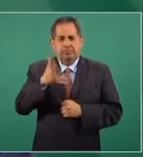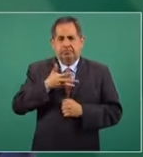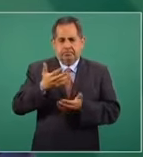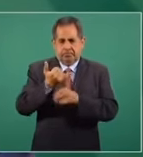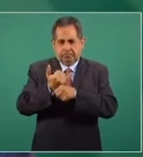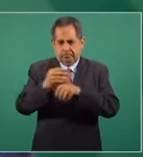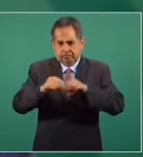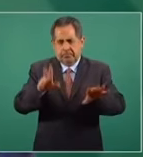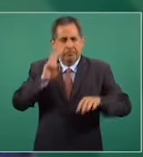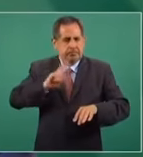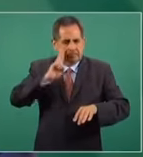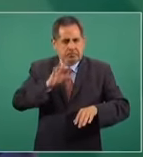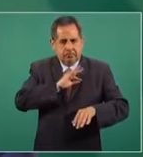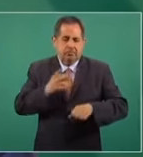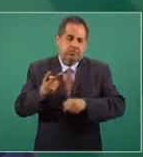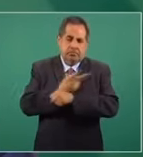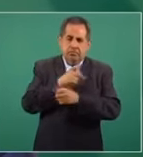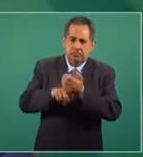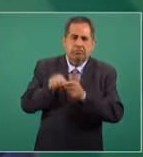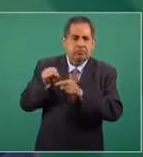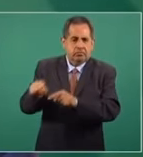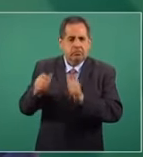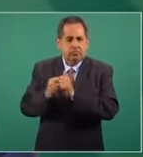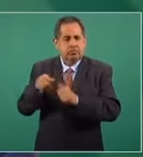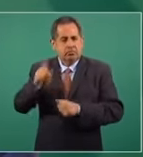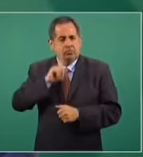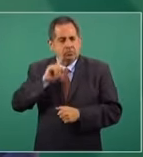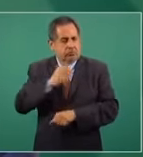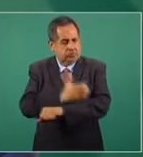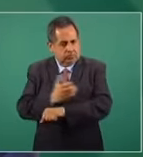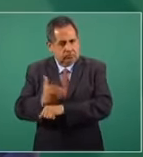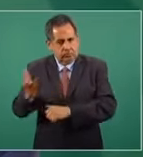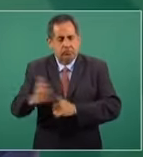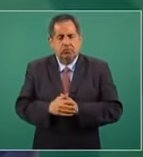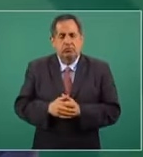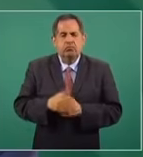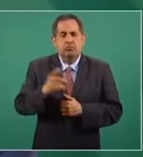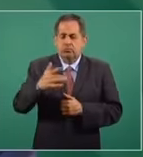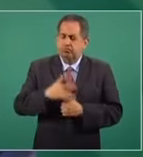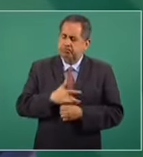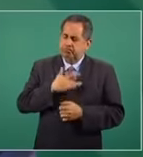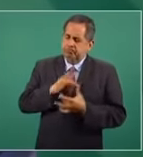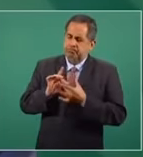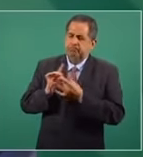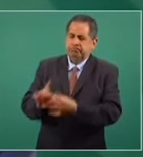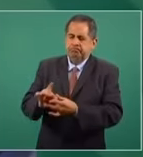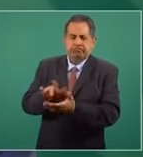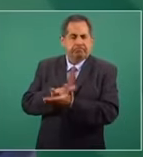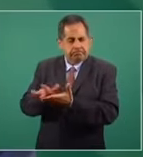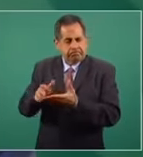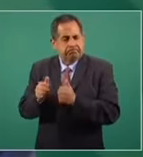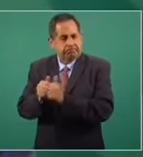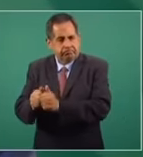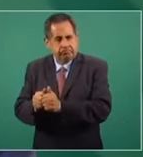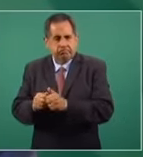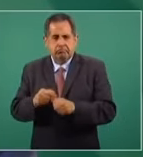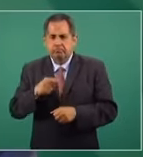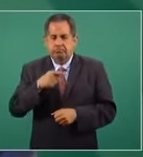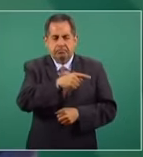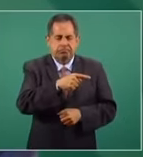informe sobre lo que sucedió con esta compañera y nos solidarizamos con ella y